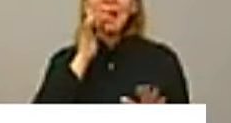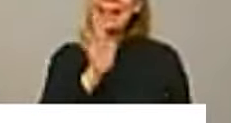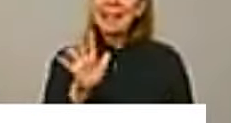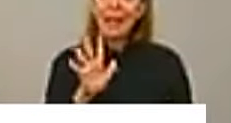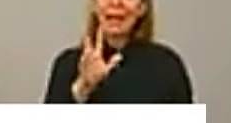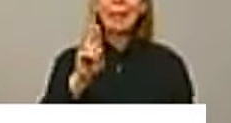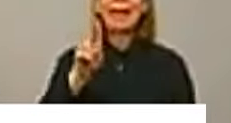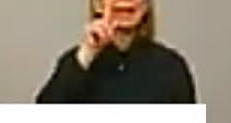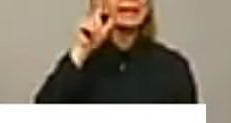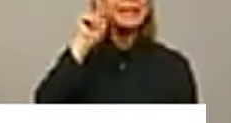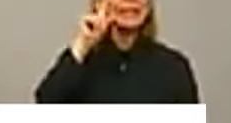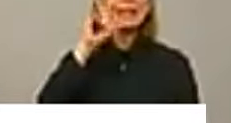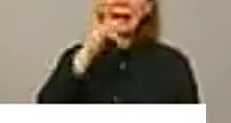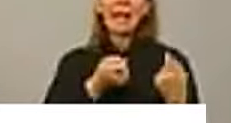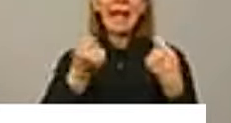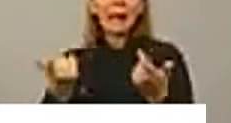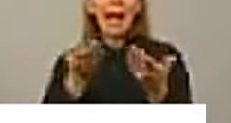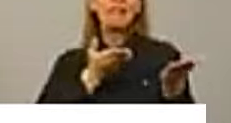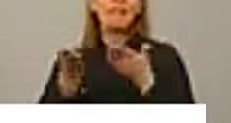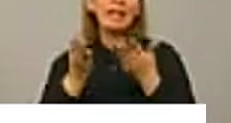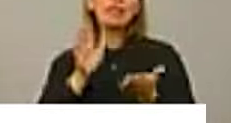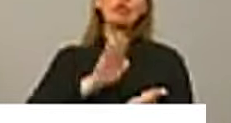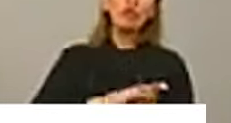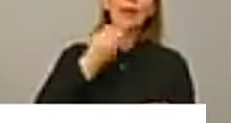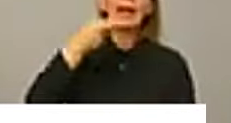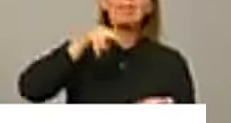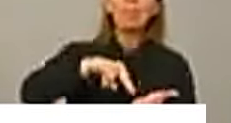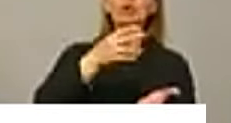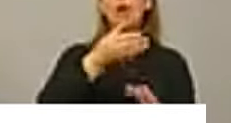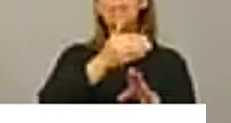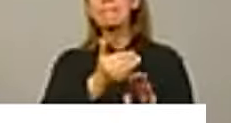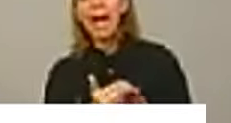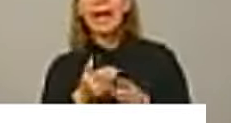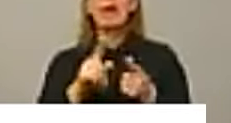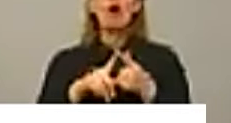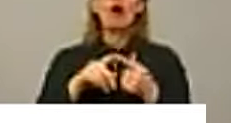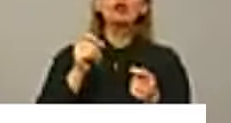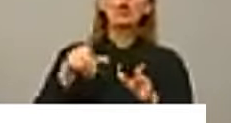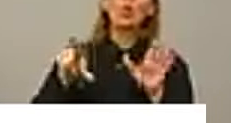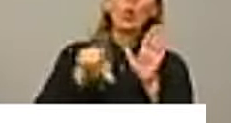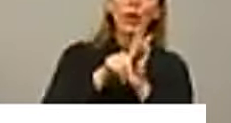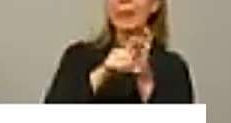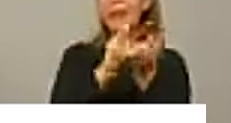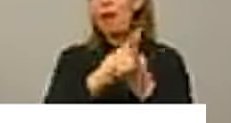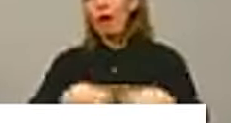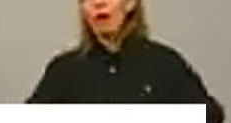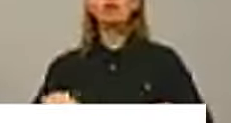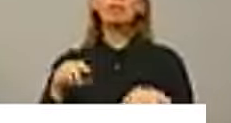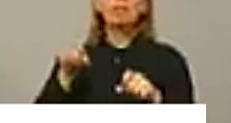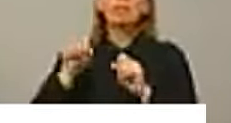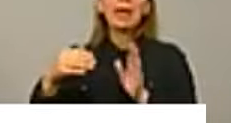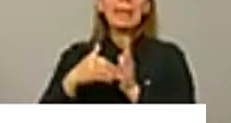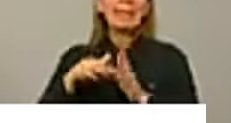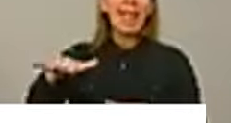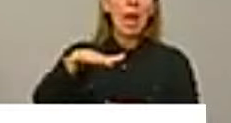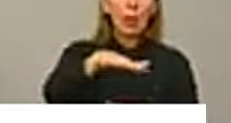nacional le da beneficios impositivos, beneficios jurídicos, jurisdiccionales, beneficios también